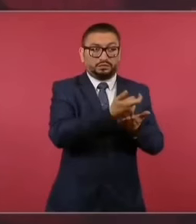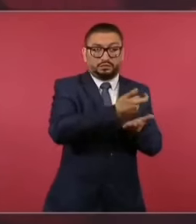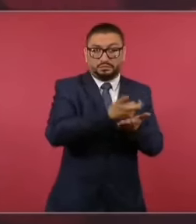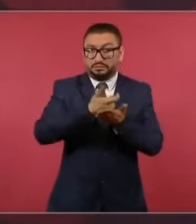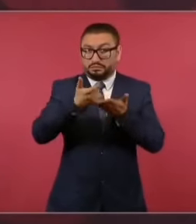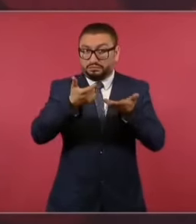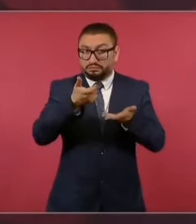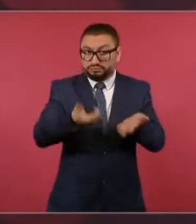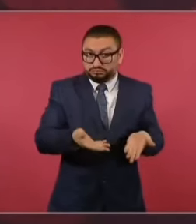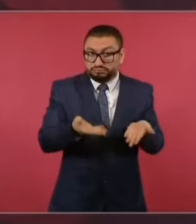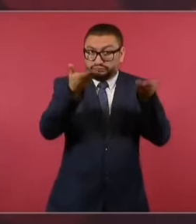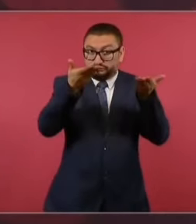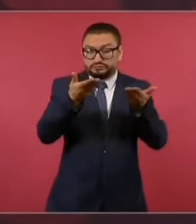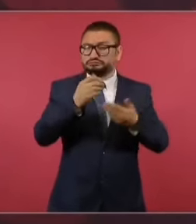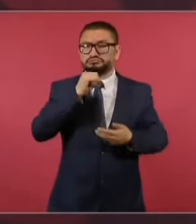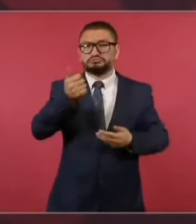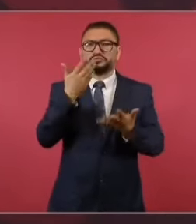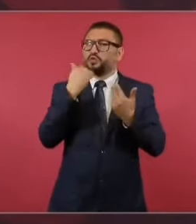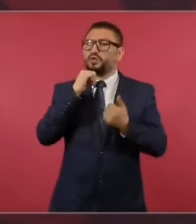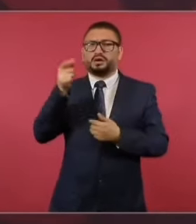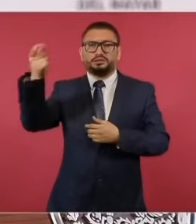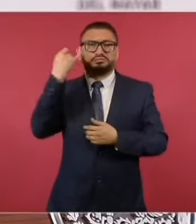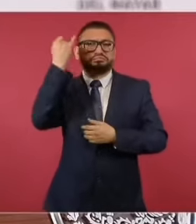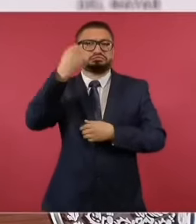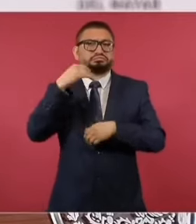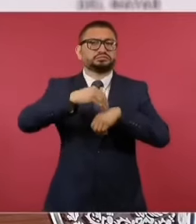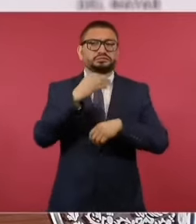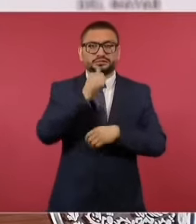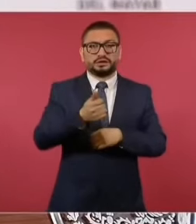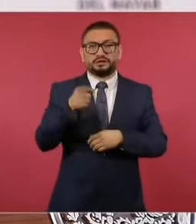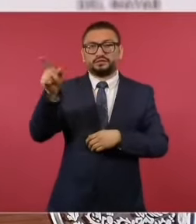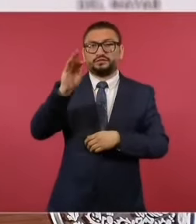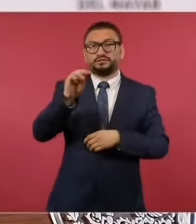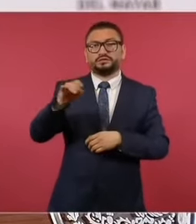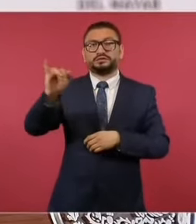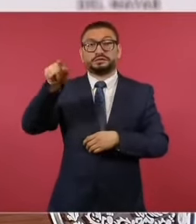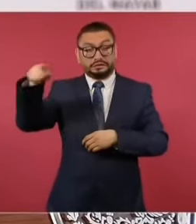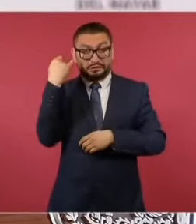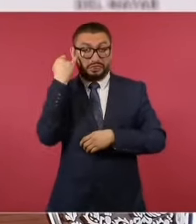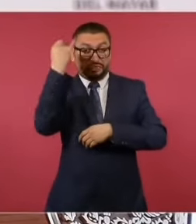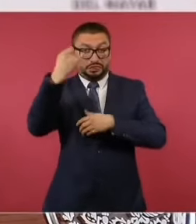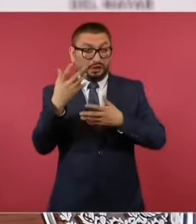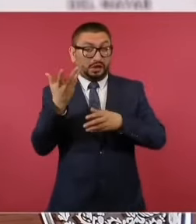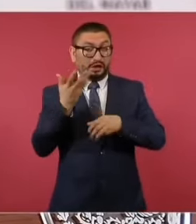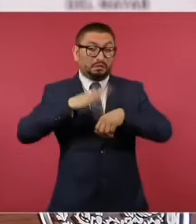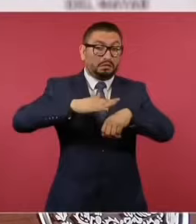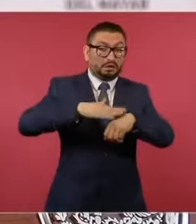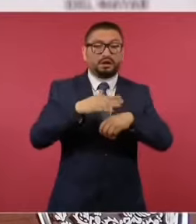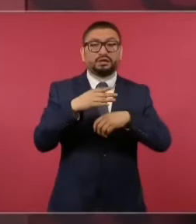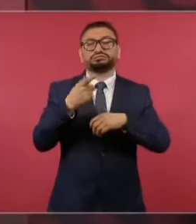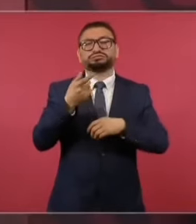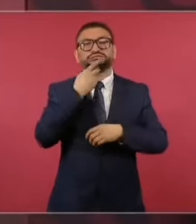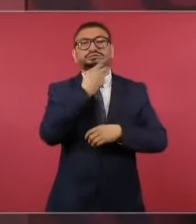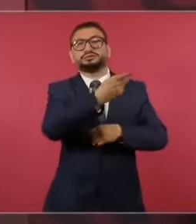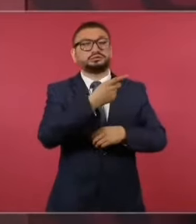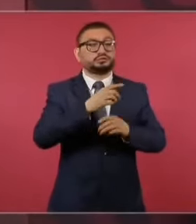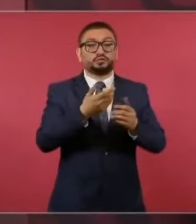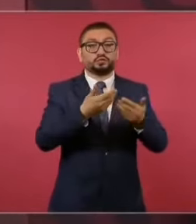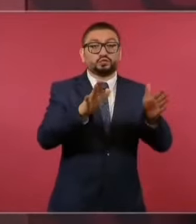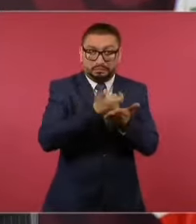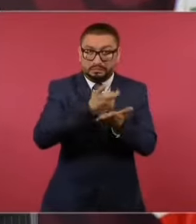los trabajadores, no estaba en la agenda del Fondo Monetario Internacional crear